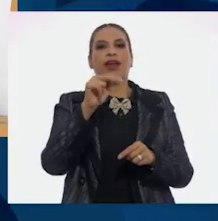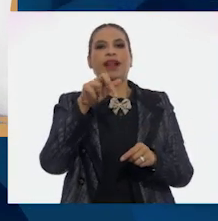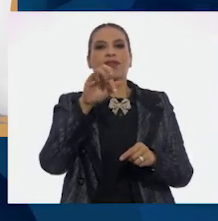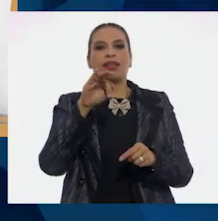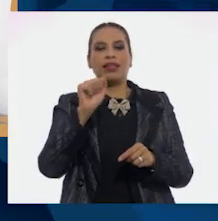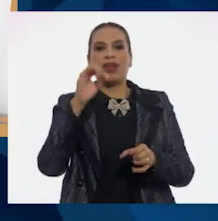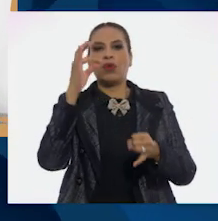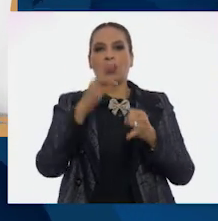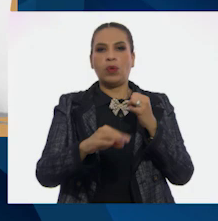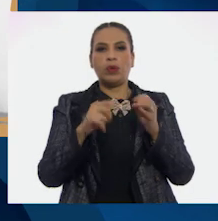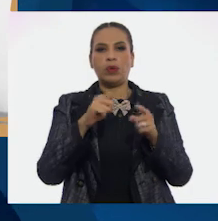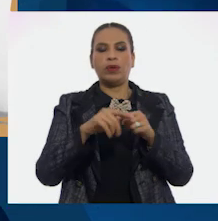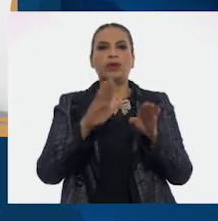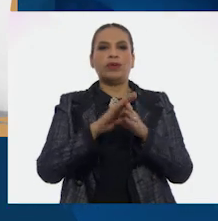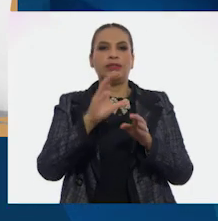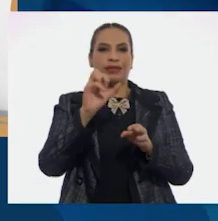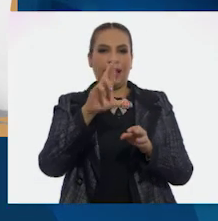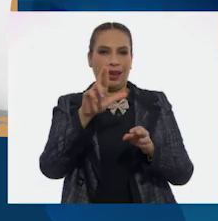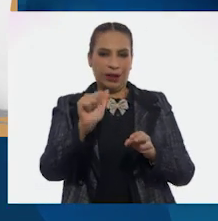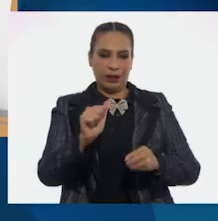por último con cera maciza.